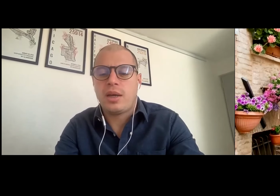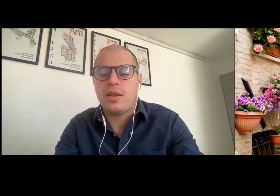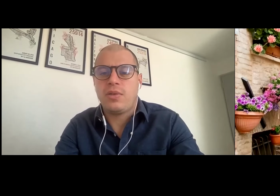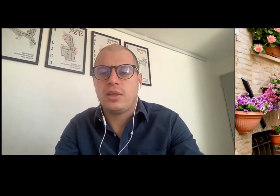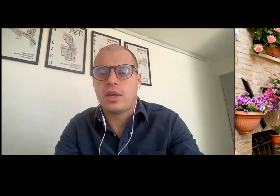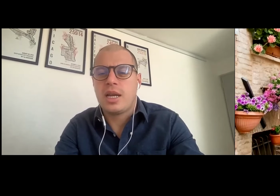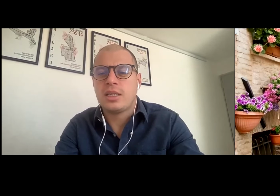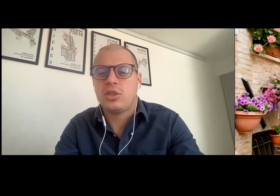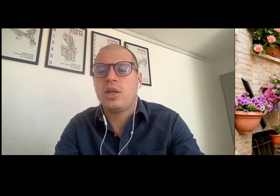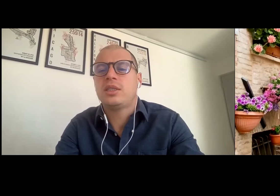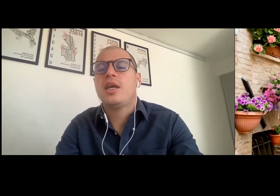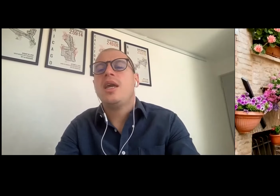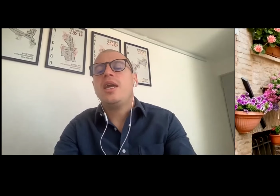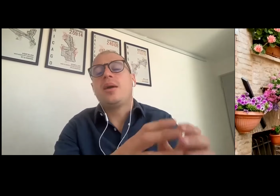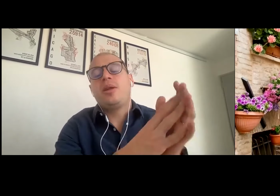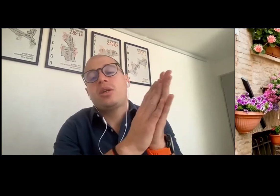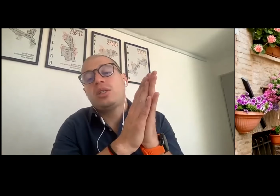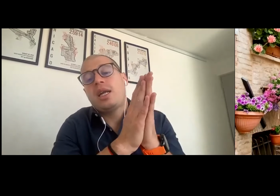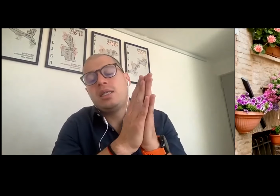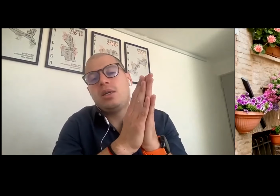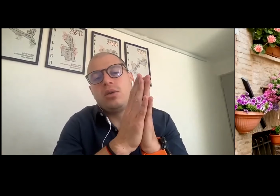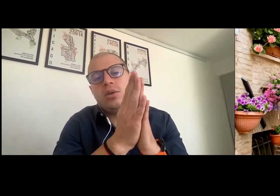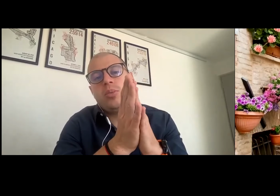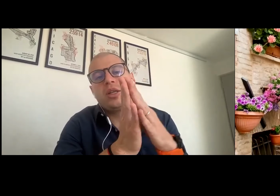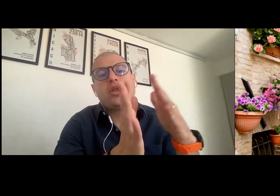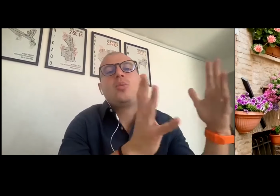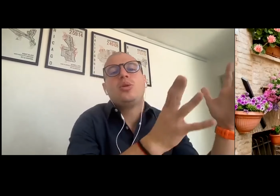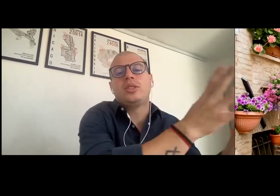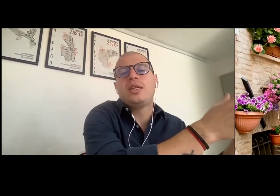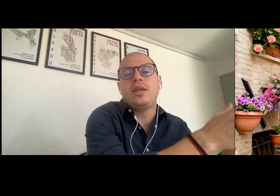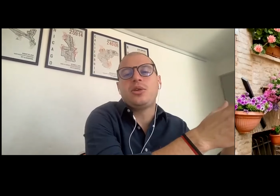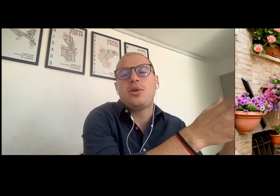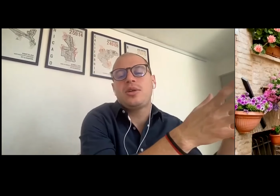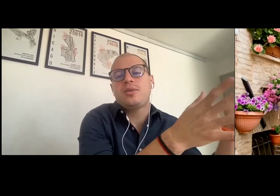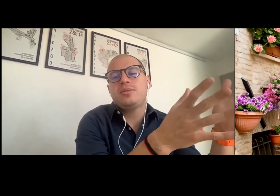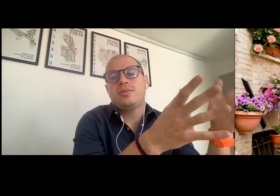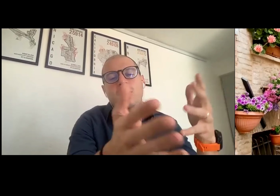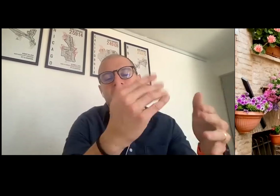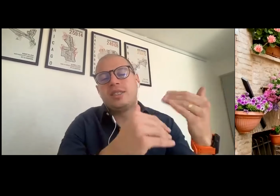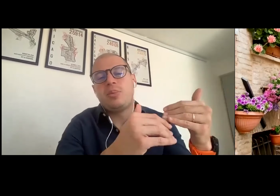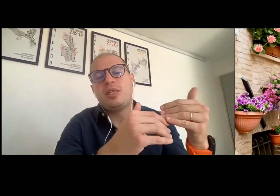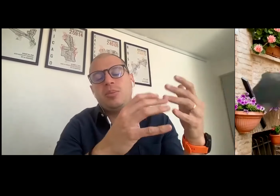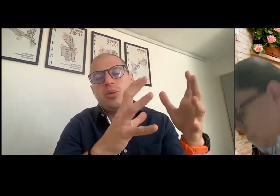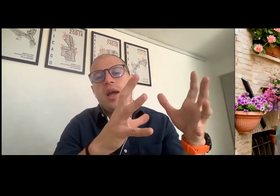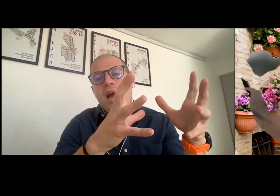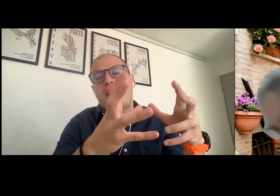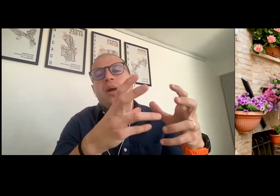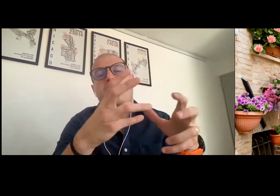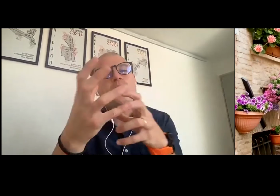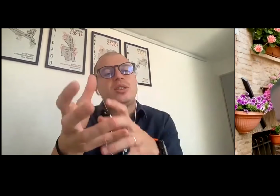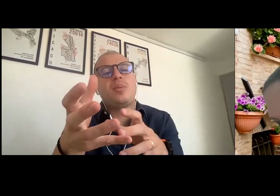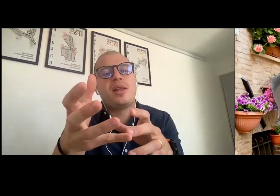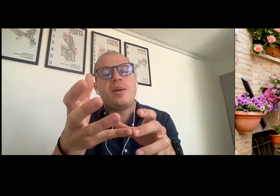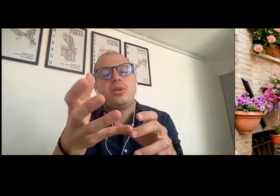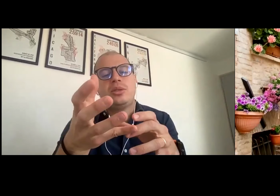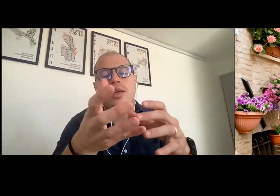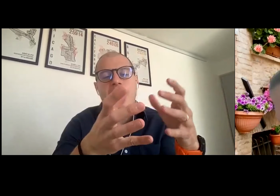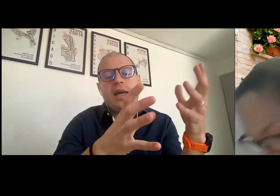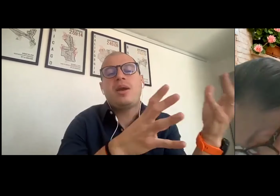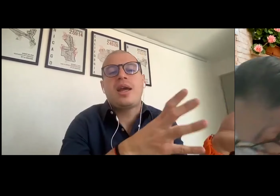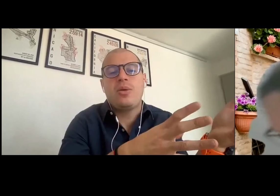a diferentes organizaciones. Y también otra cosa que les digo, ¿no? No porque todo mundo está en TikTok, como les decía al principio, hay que ver cómo